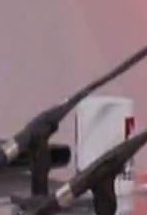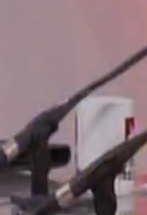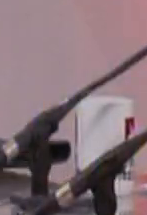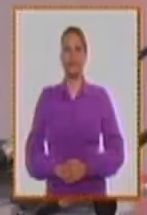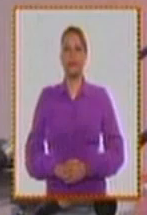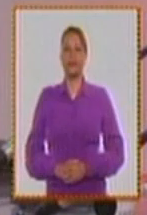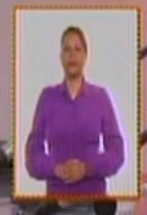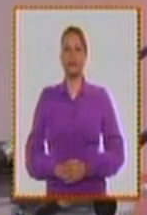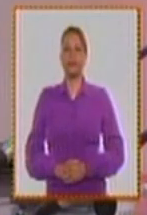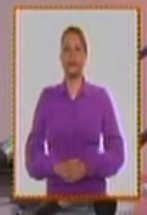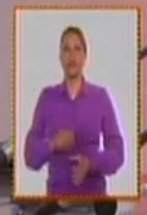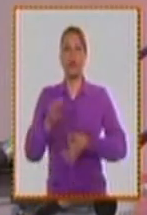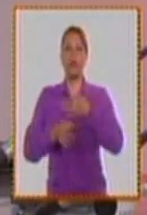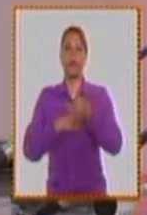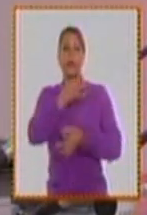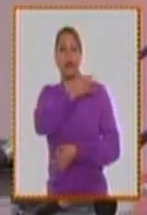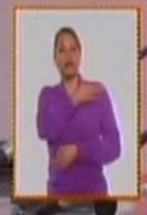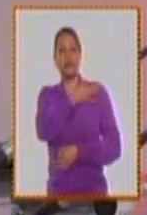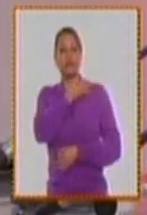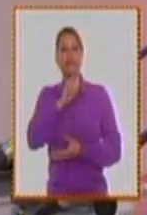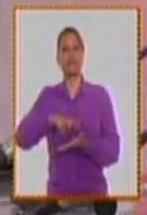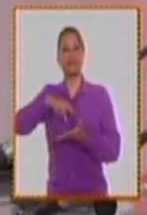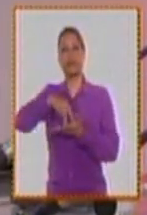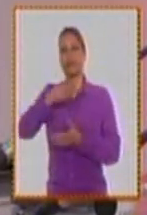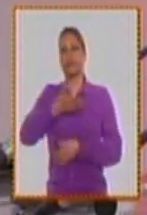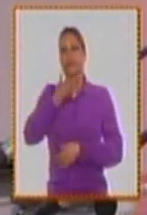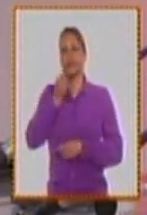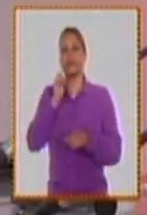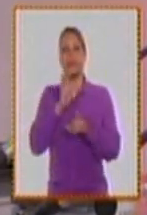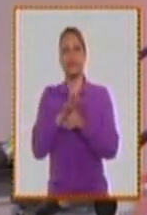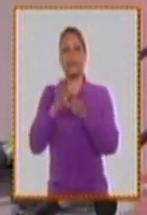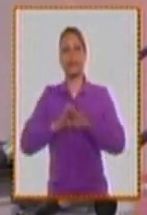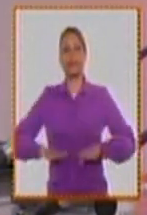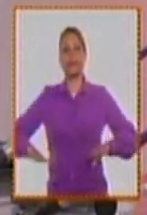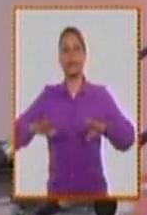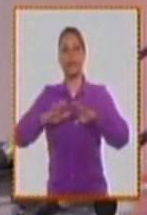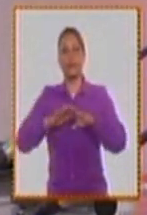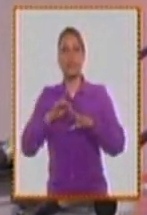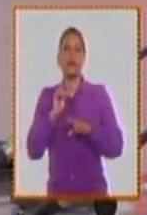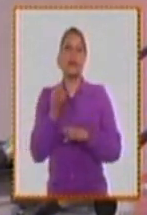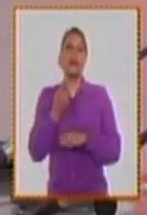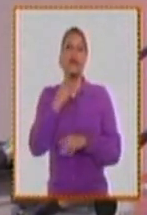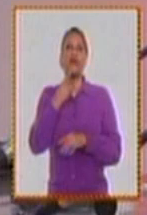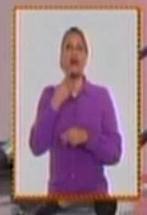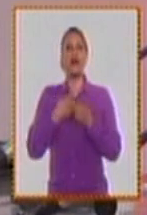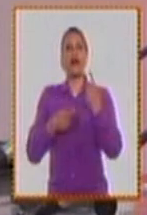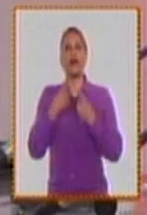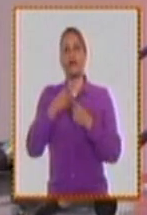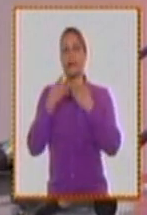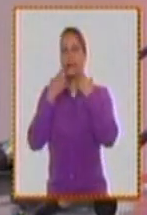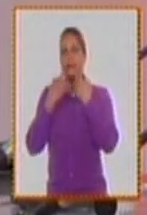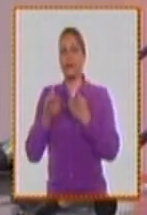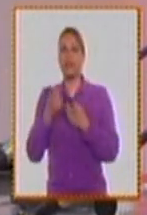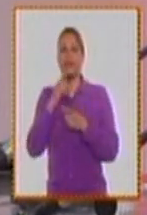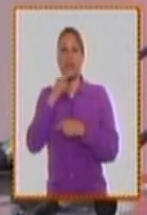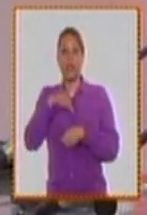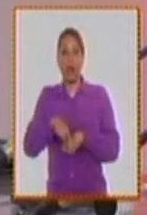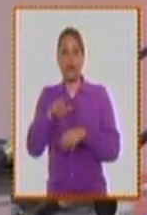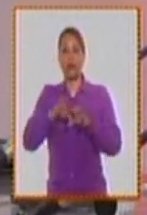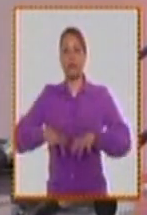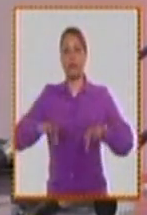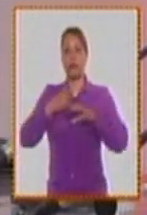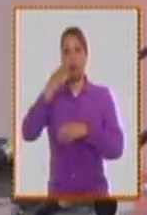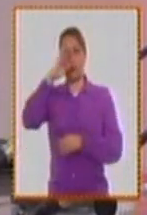Bueno, como señalaba el coronel Poey en su intervención al inicio de esta mesa redonda, uno de los hechos significativos de lo que está